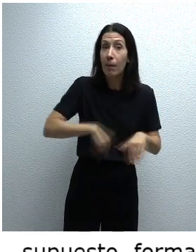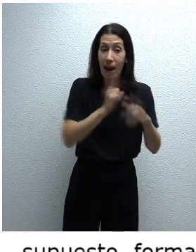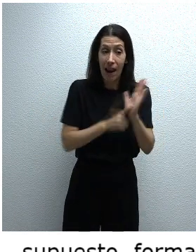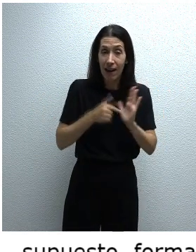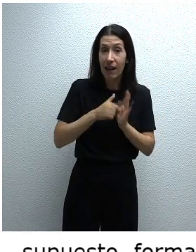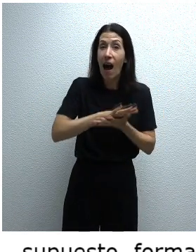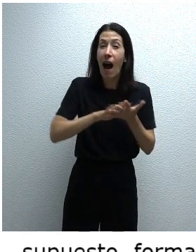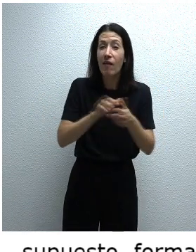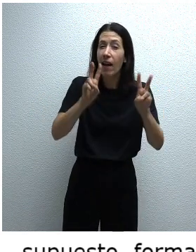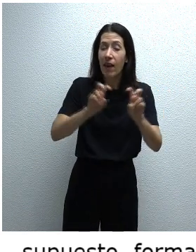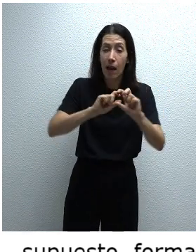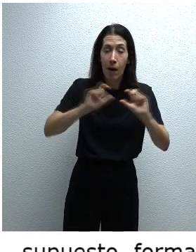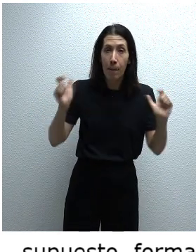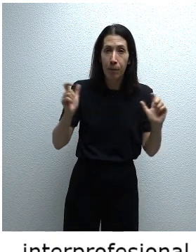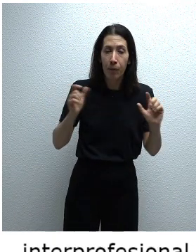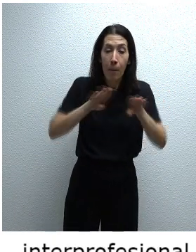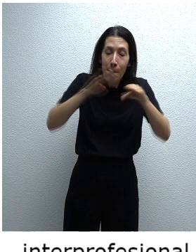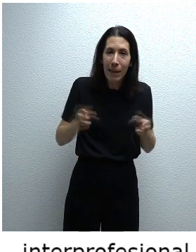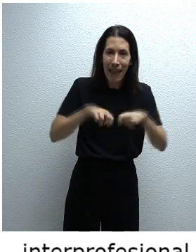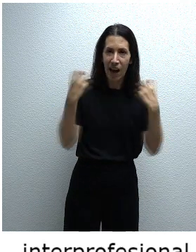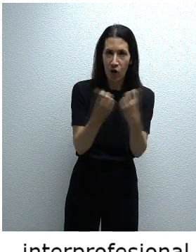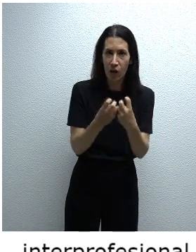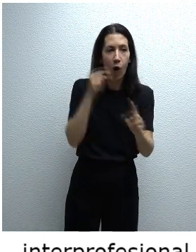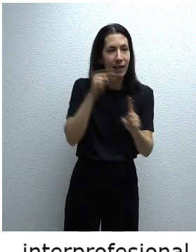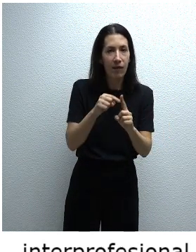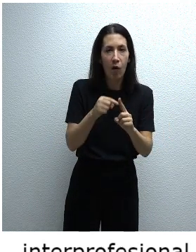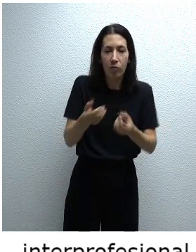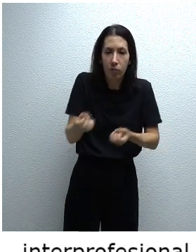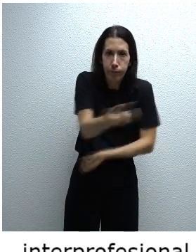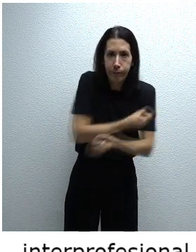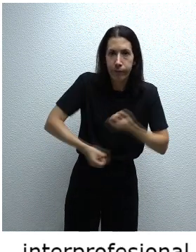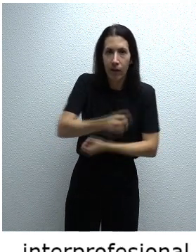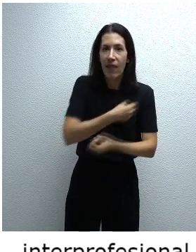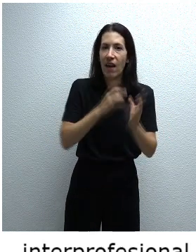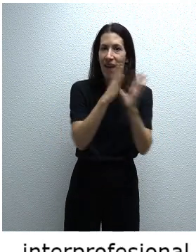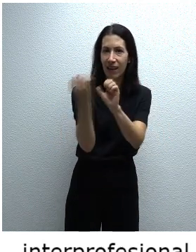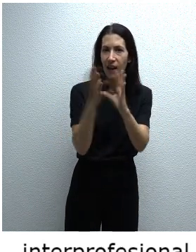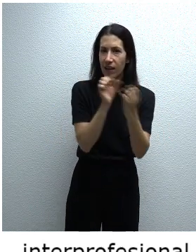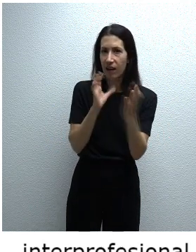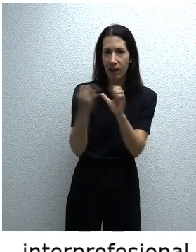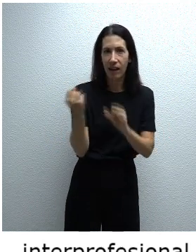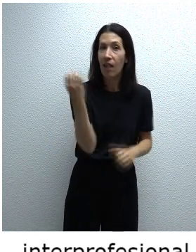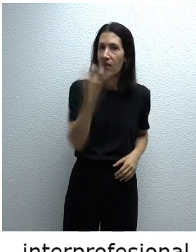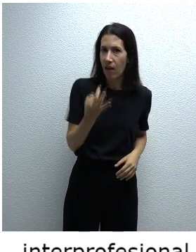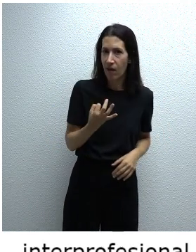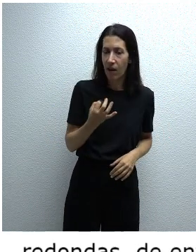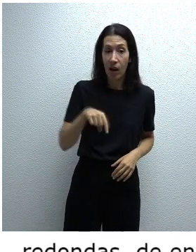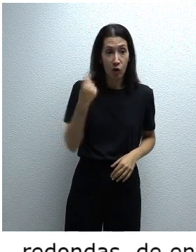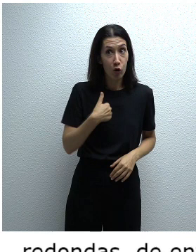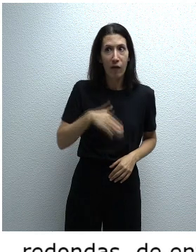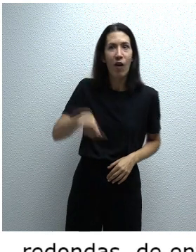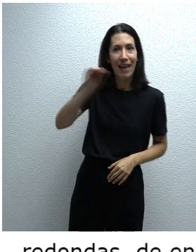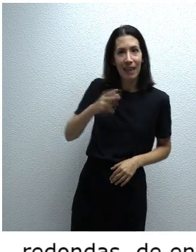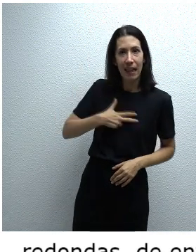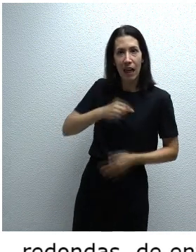de mesas redondas, de entender mejor las cosas. Tenemos que entendernos unos a otros. Nosotros tenemos que entender al notario